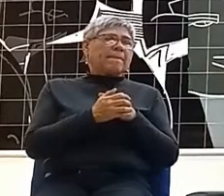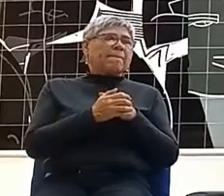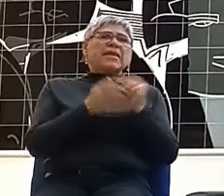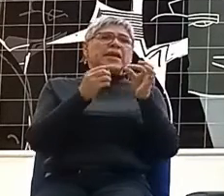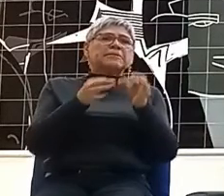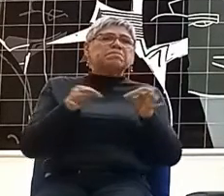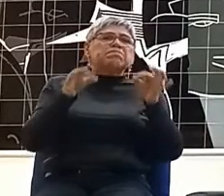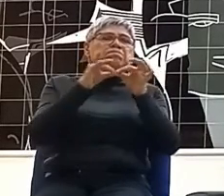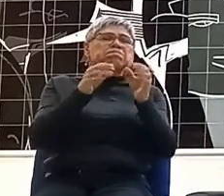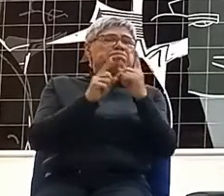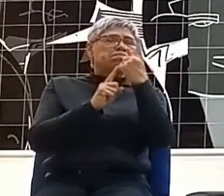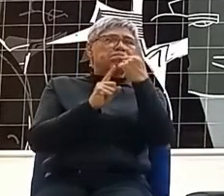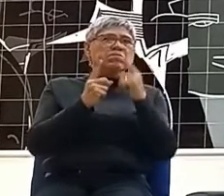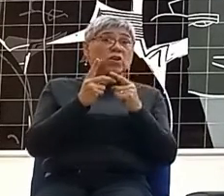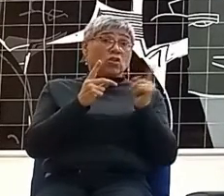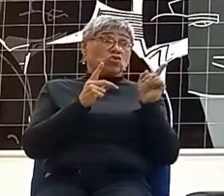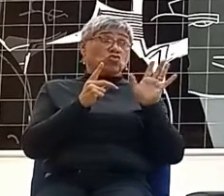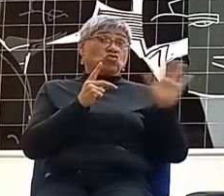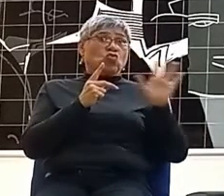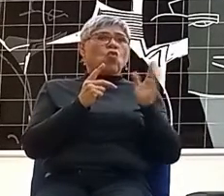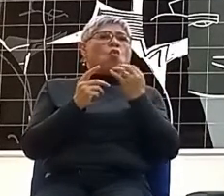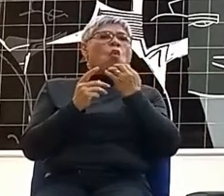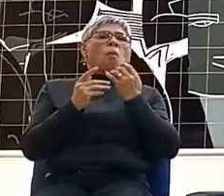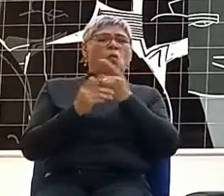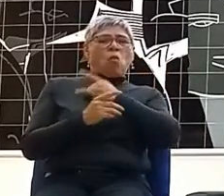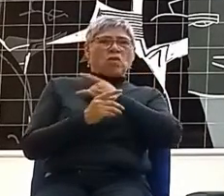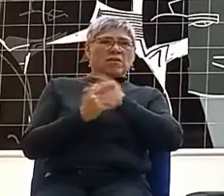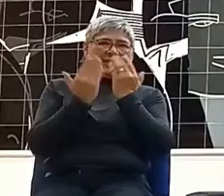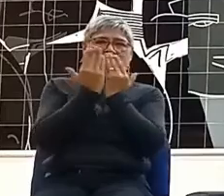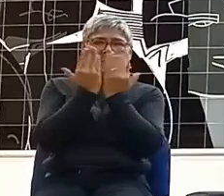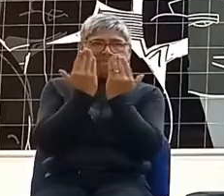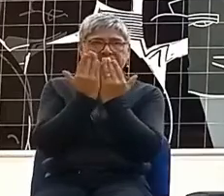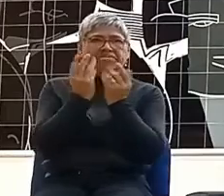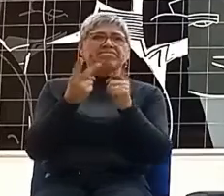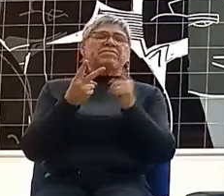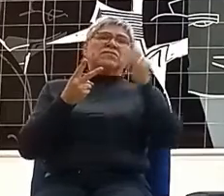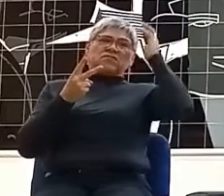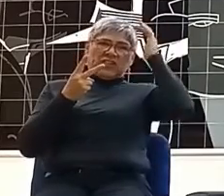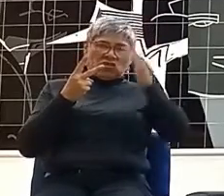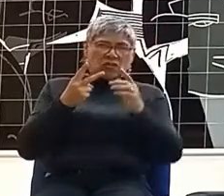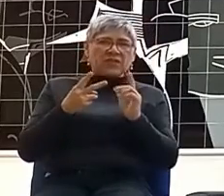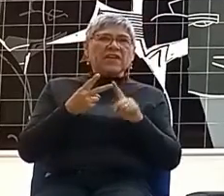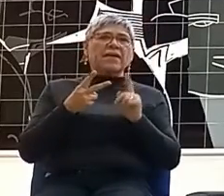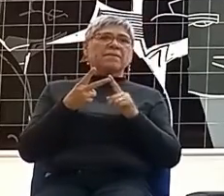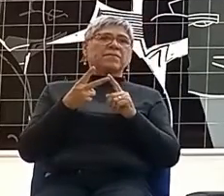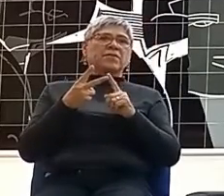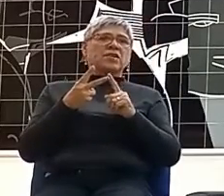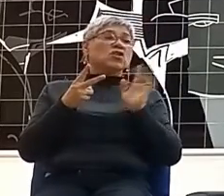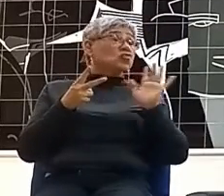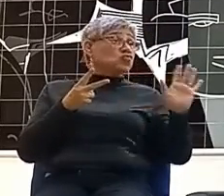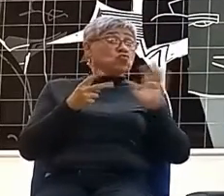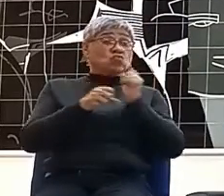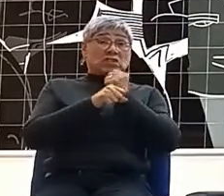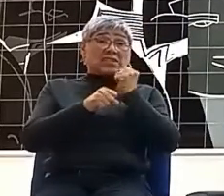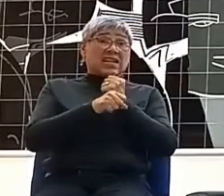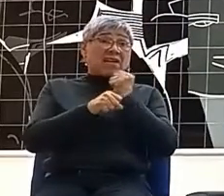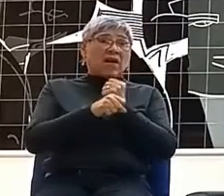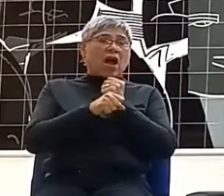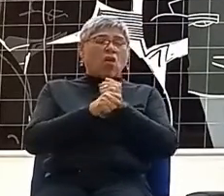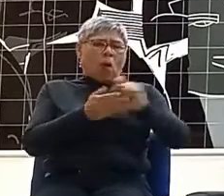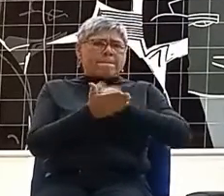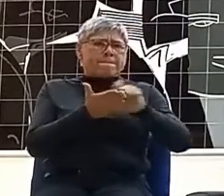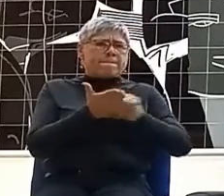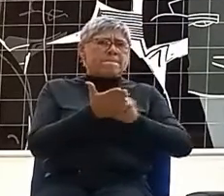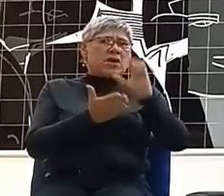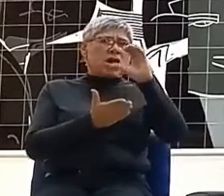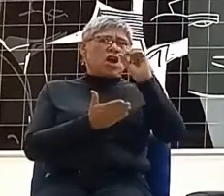El primero es su formación universitaria, sus estudios en filosofía, su labor como cronista cultural.